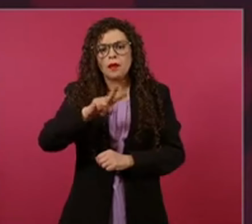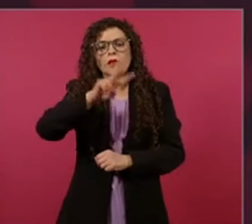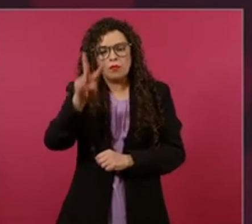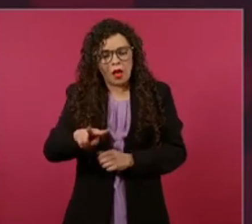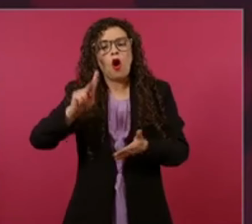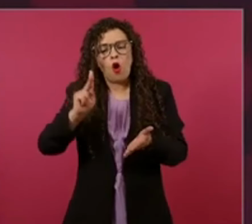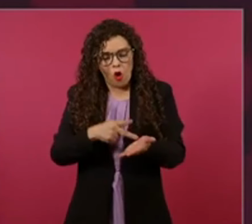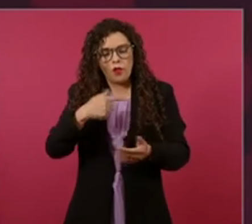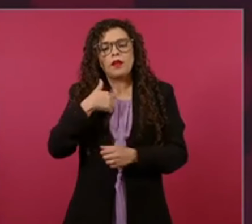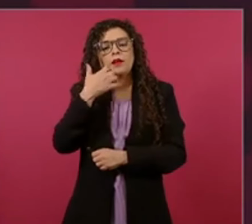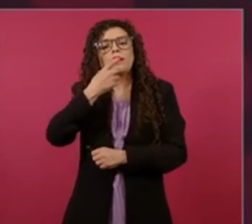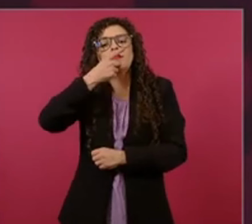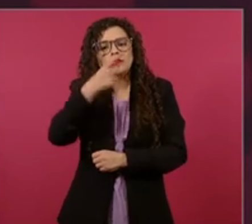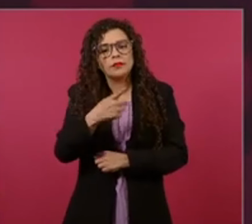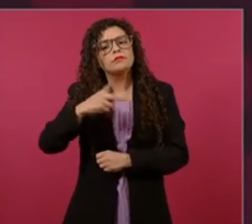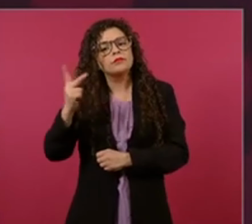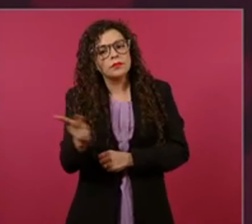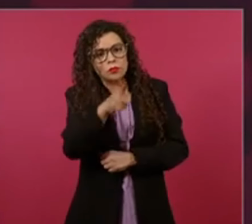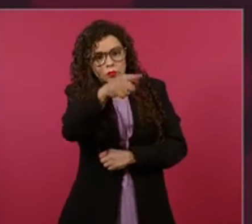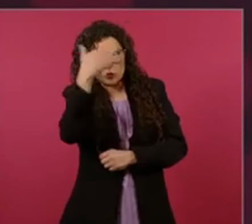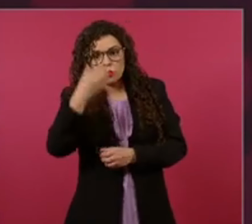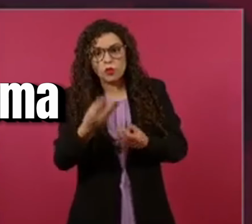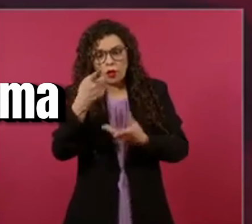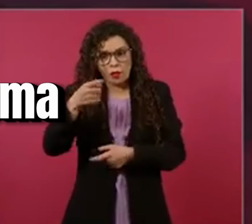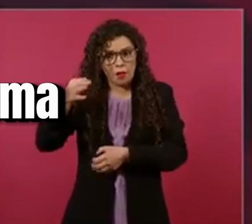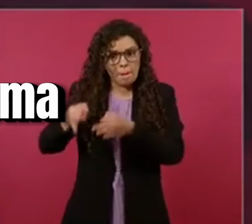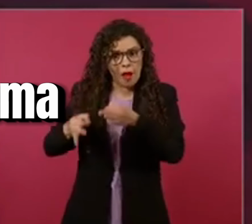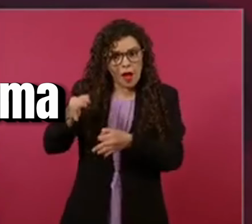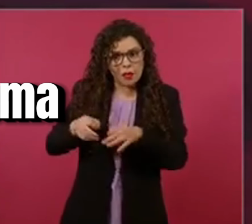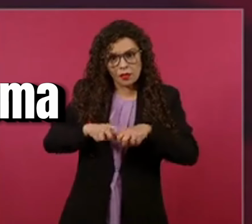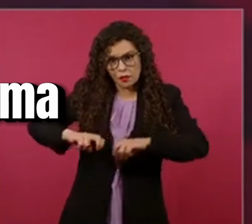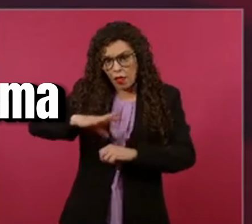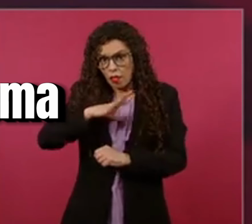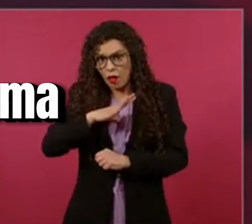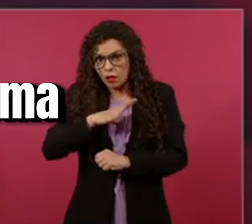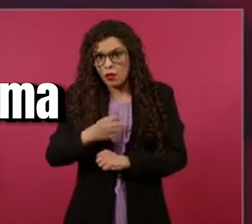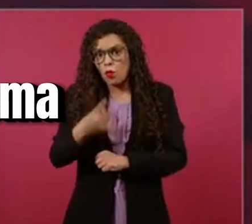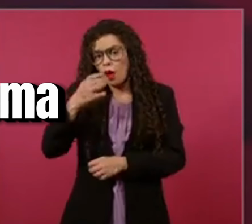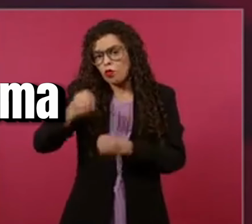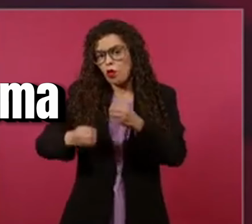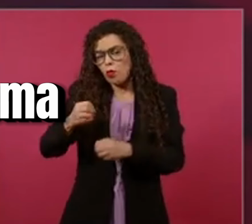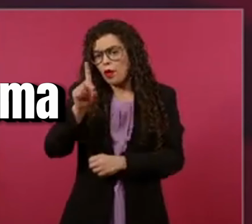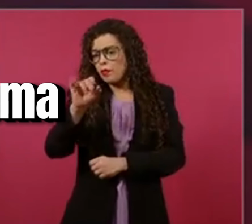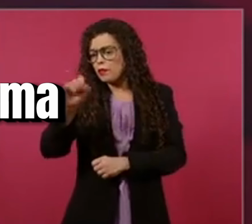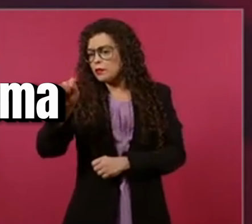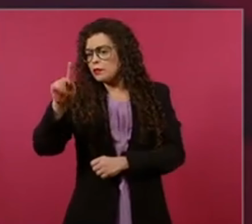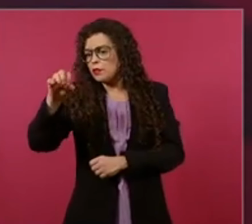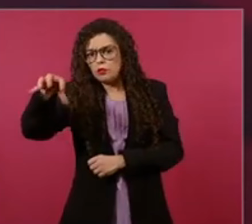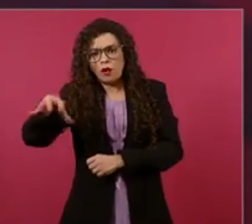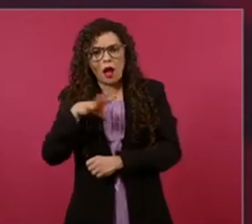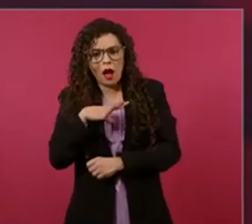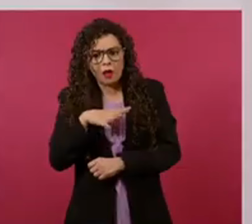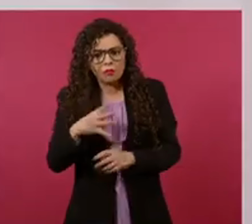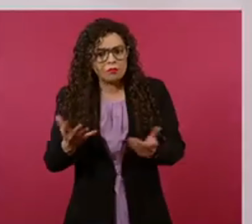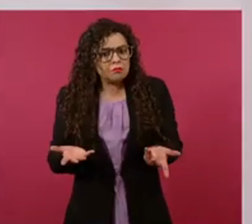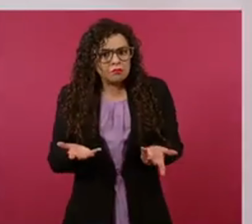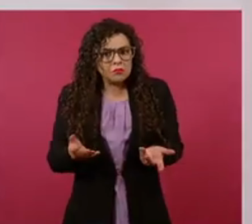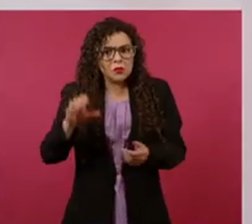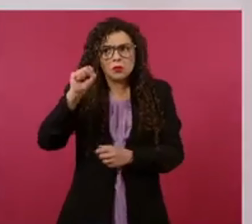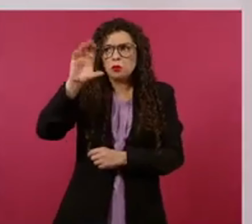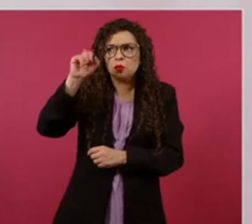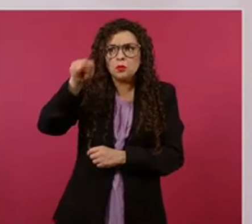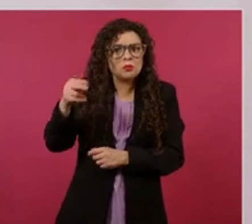hay? ¿Cuántos magistrados? El Consejo de la Judicatura y la Suprema Corte. Son temas